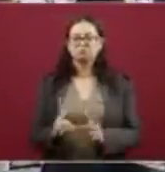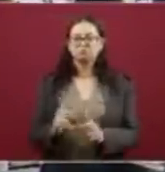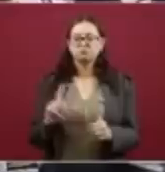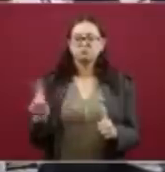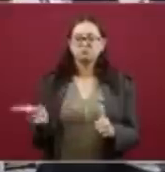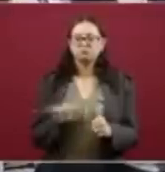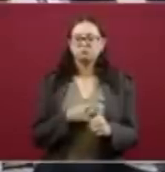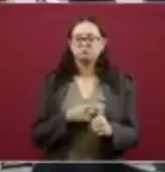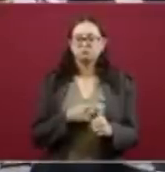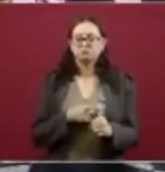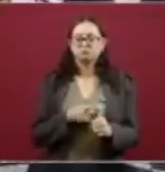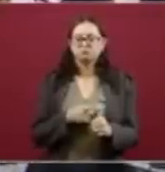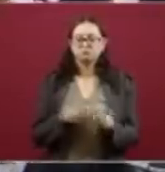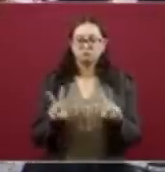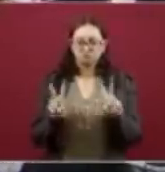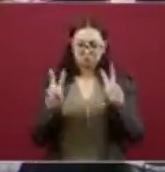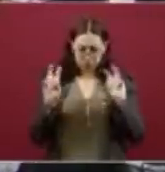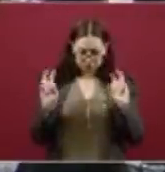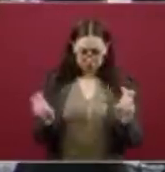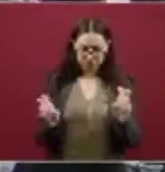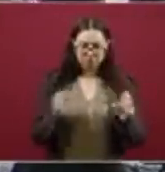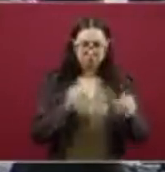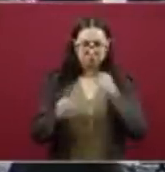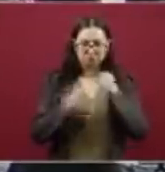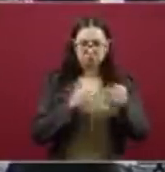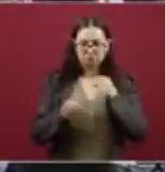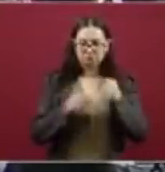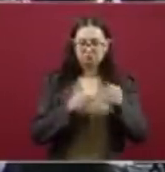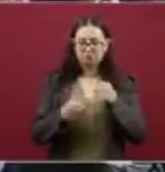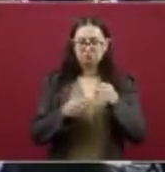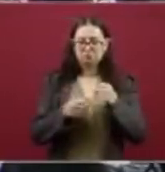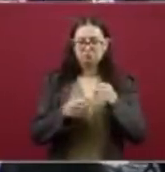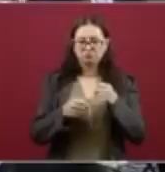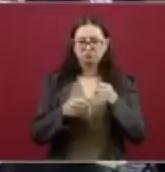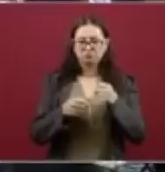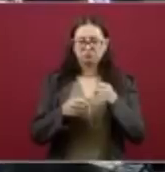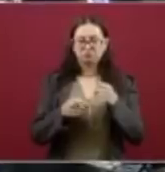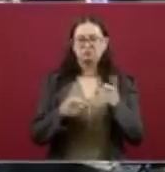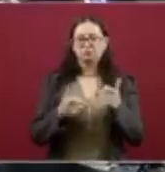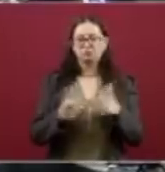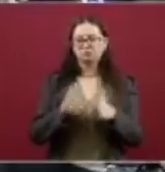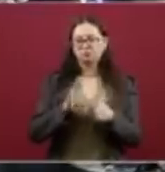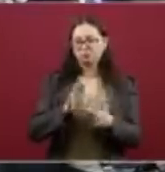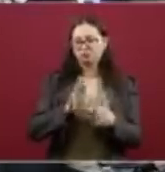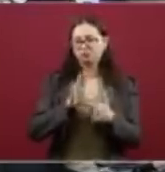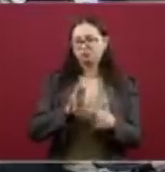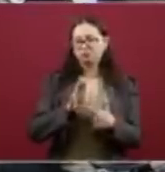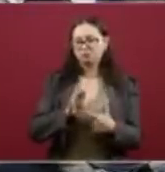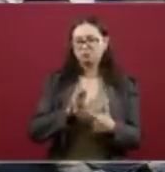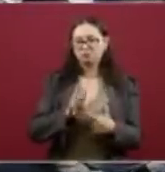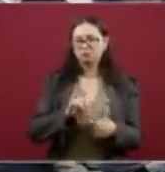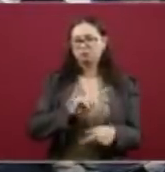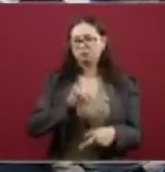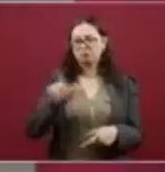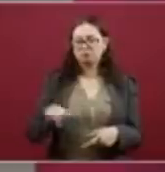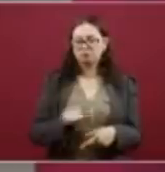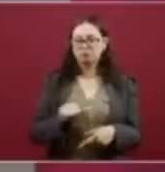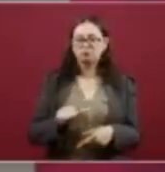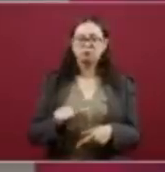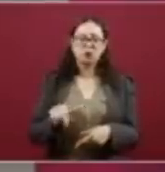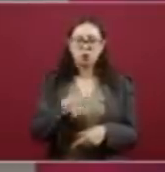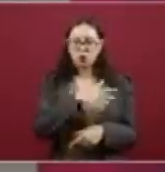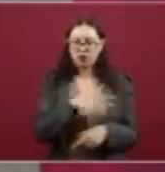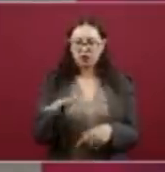primero el tema, o sea, que se ha expuesto, y luego lo general.